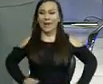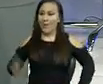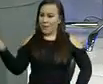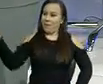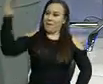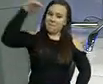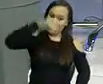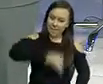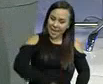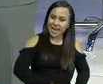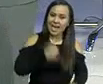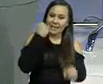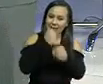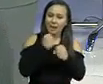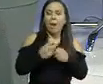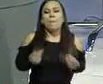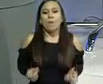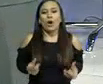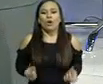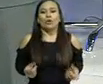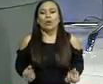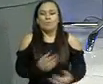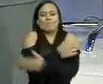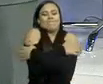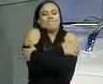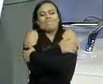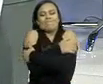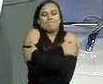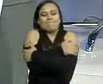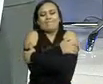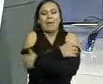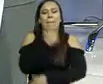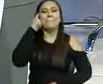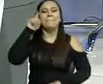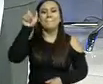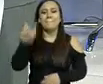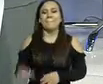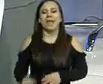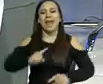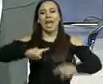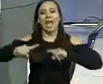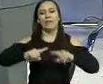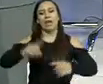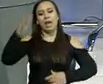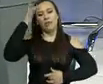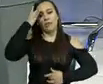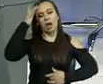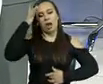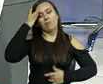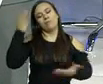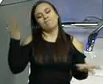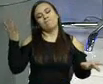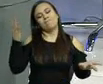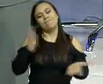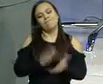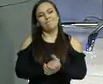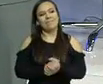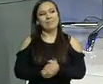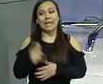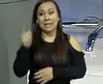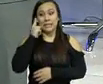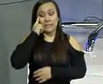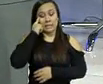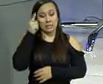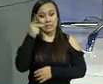vuelta lo más pronto posible que te mejores amigos acá dice sino